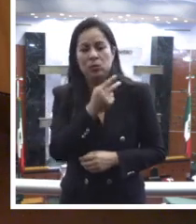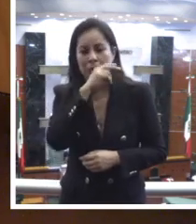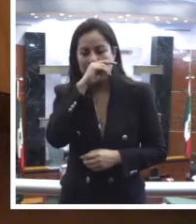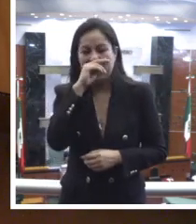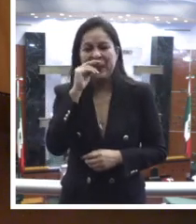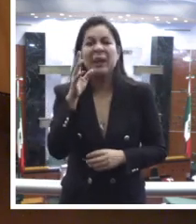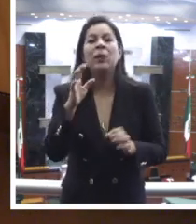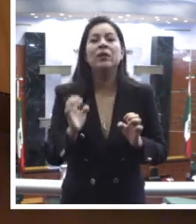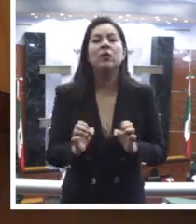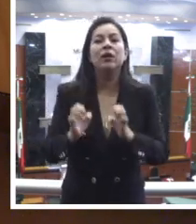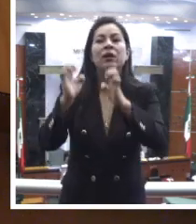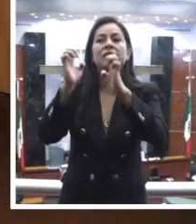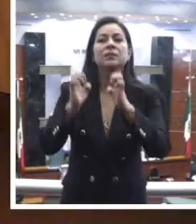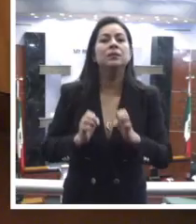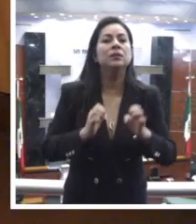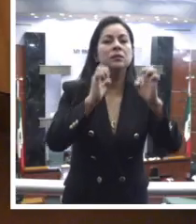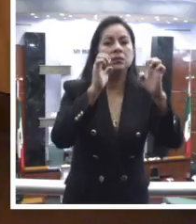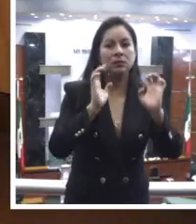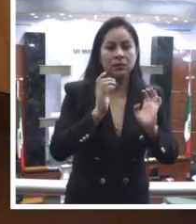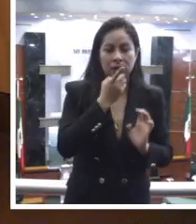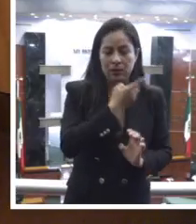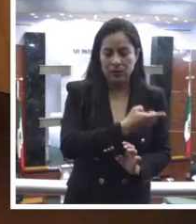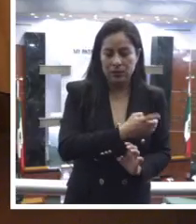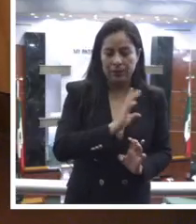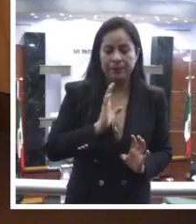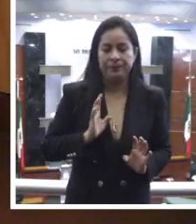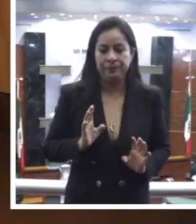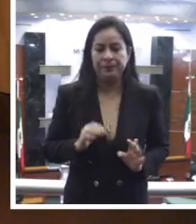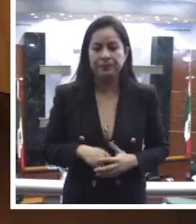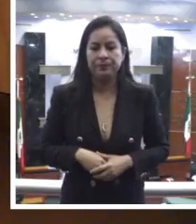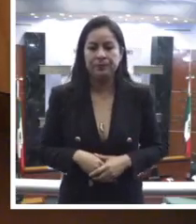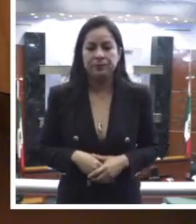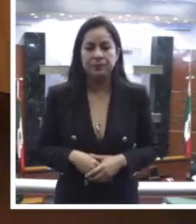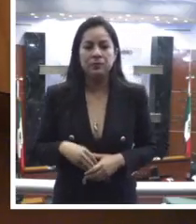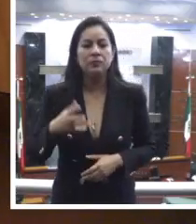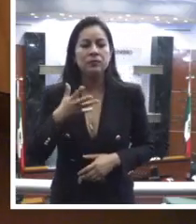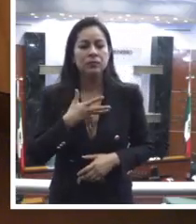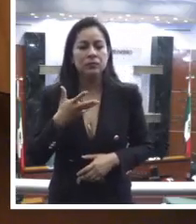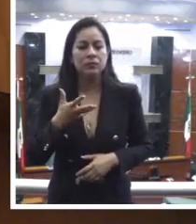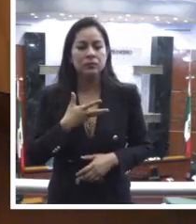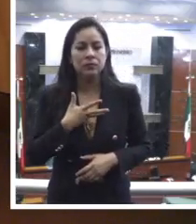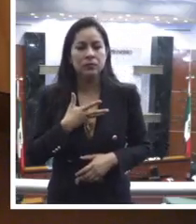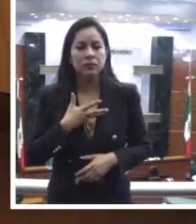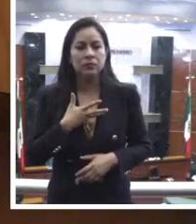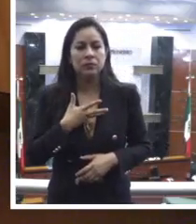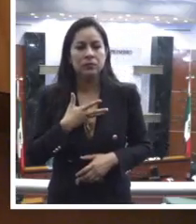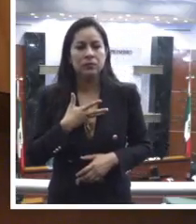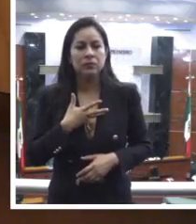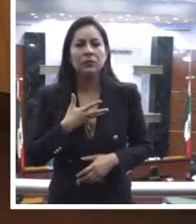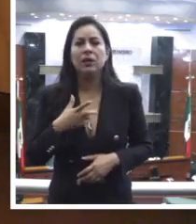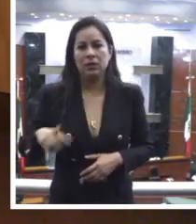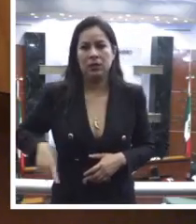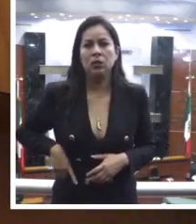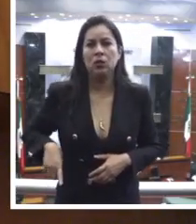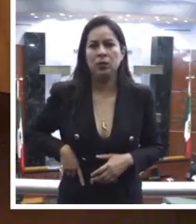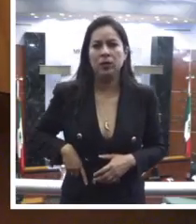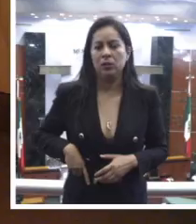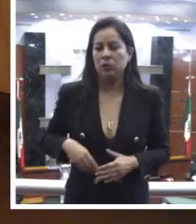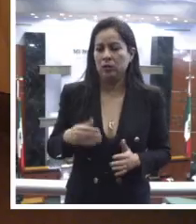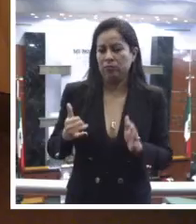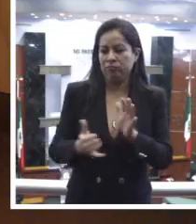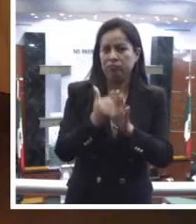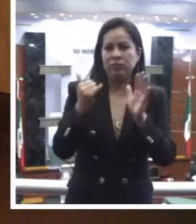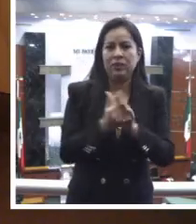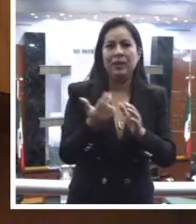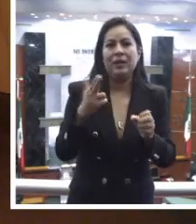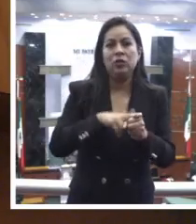a infraestructura física se refiere. Tenemos, en este gobierno se terminó de construir